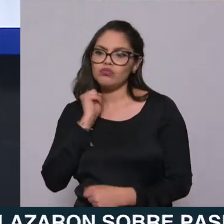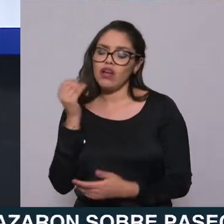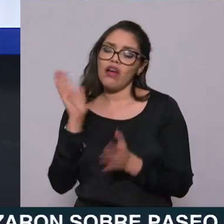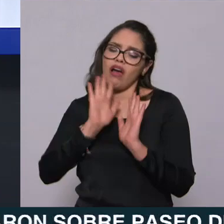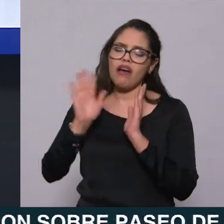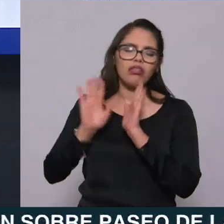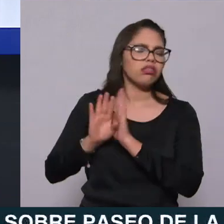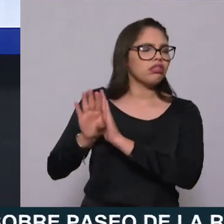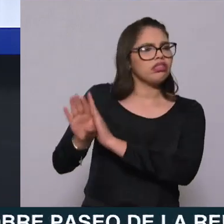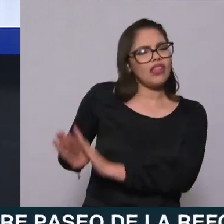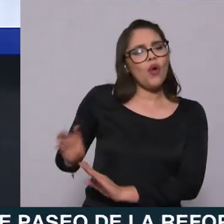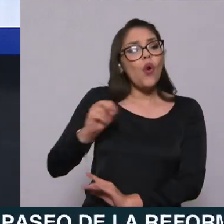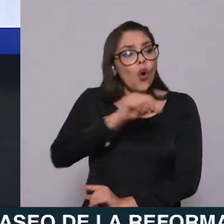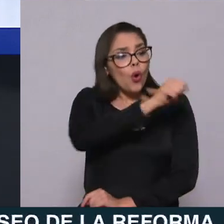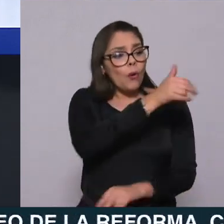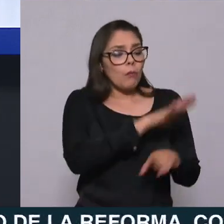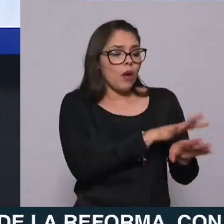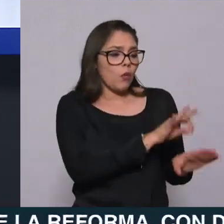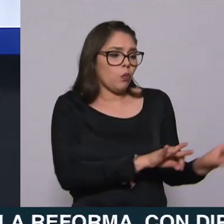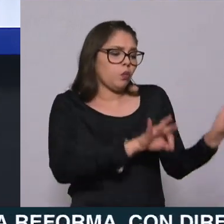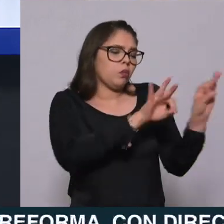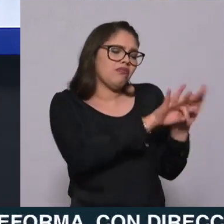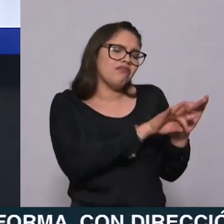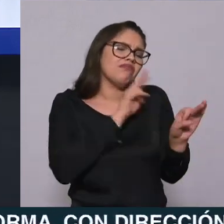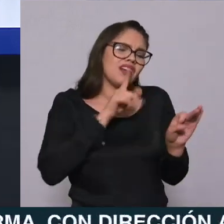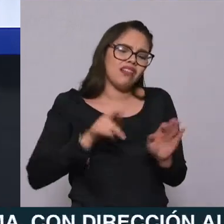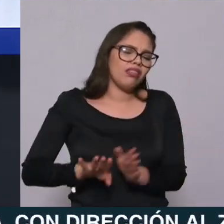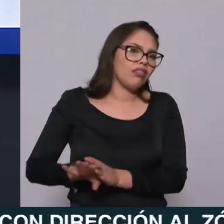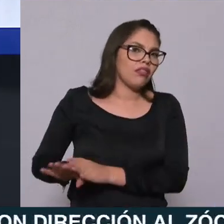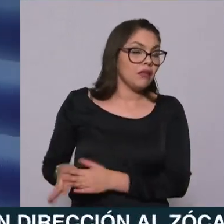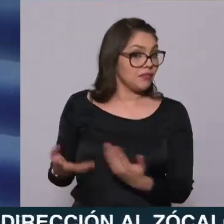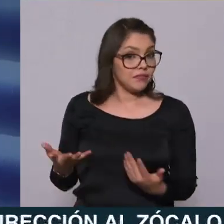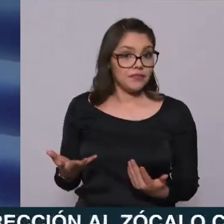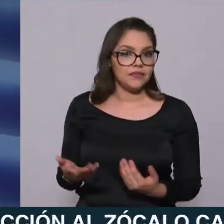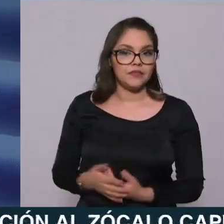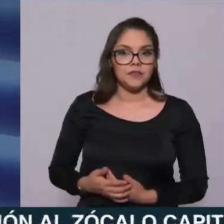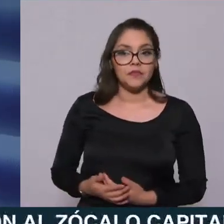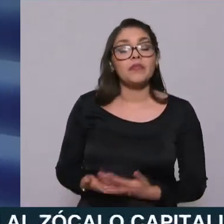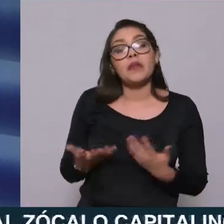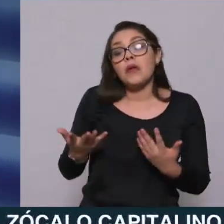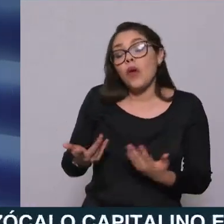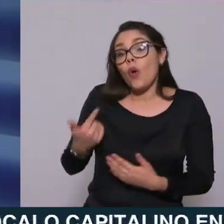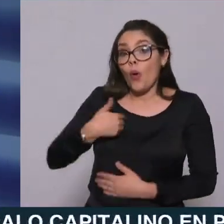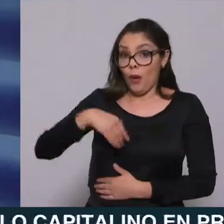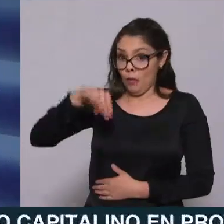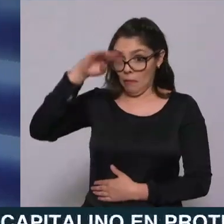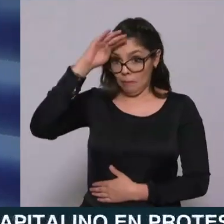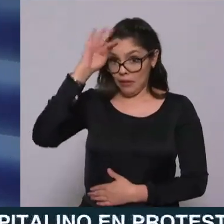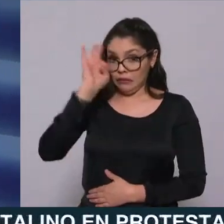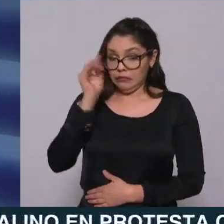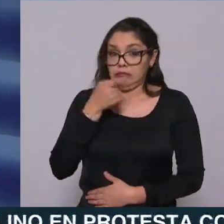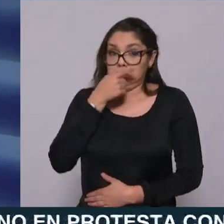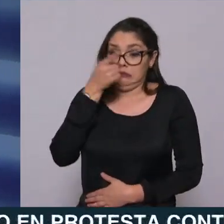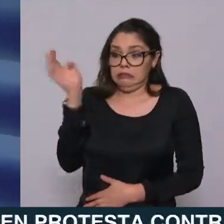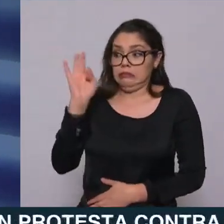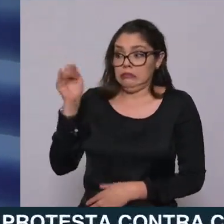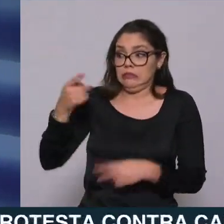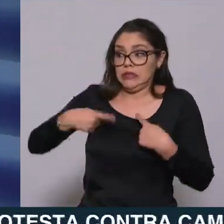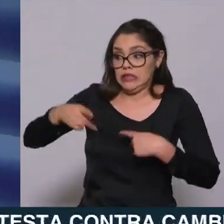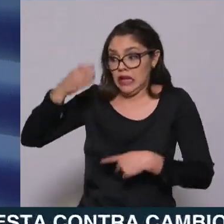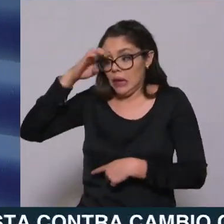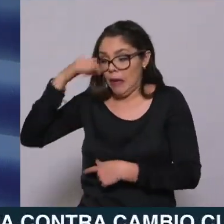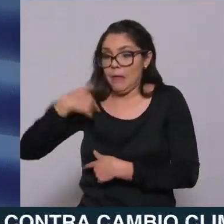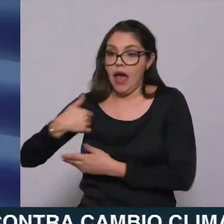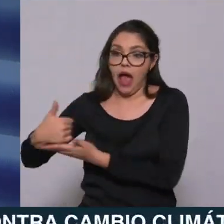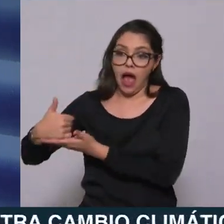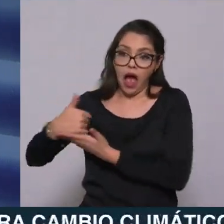hay cosas más importantes que atender, denos un espacio? Yo creo, y con base a lo que expertos me apoyaron